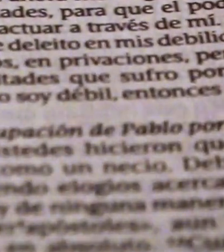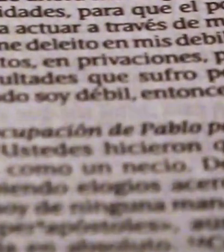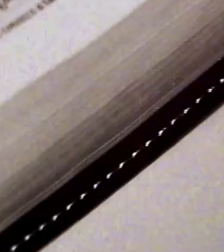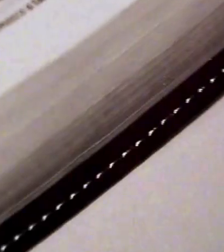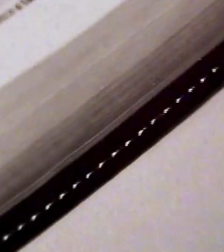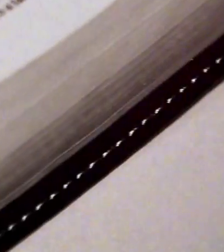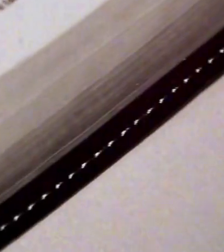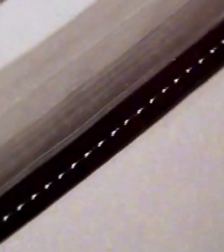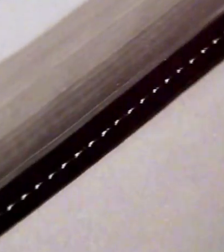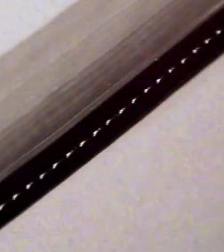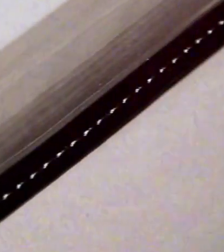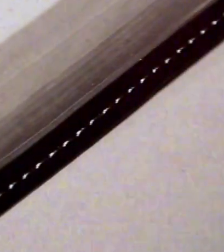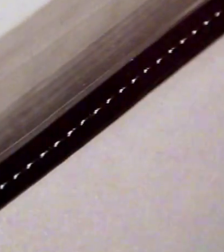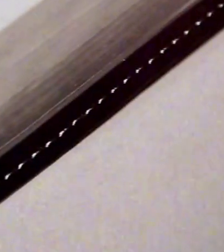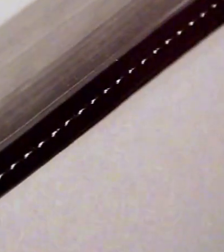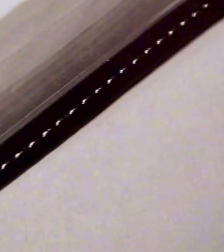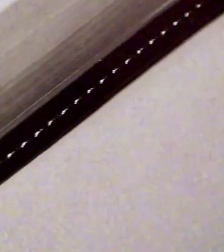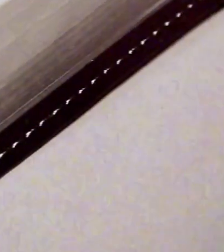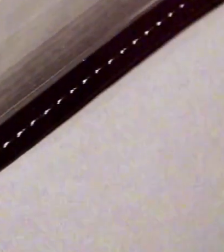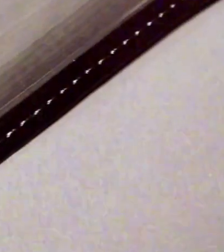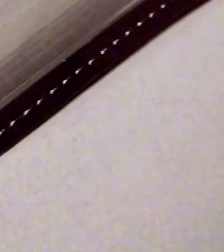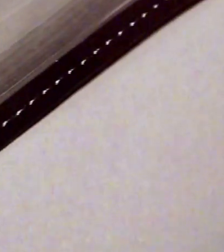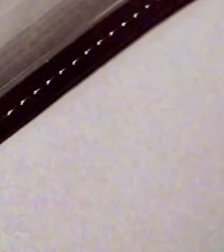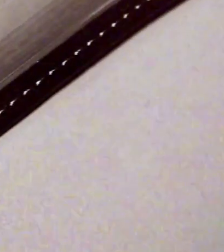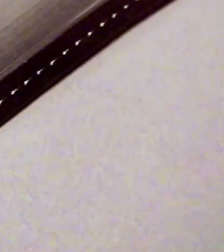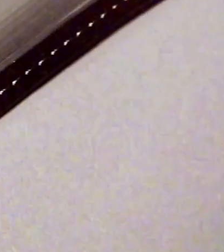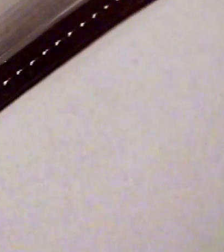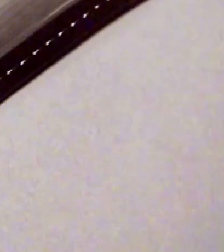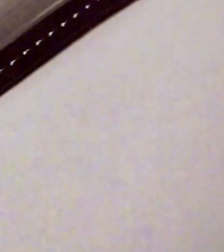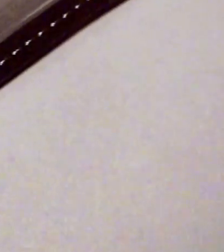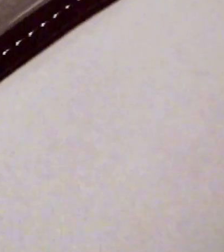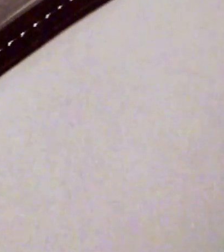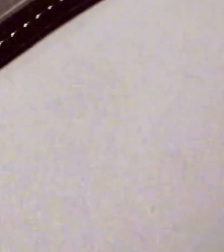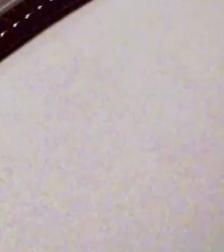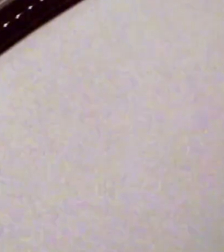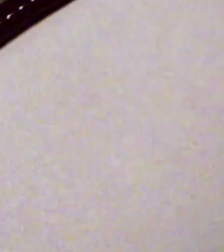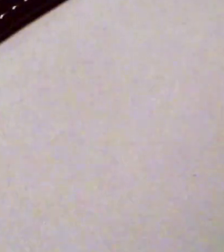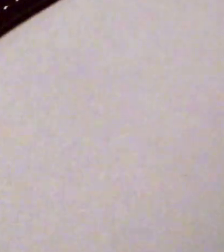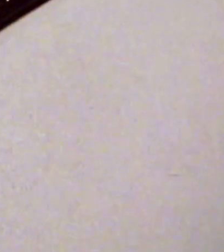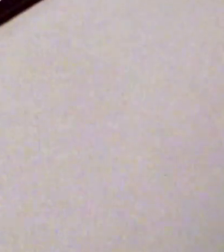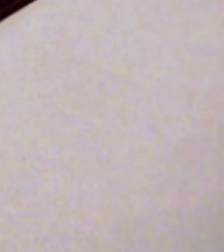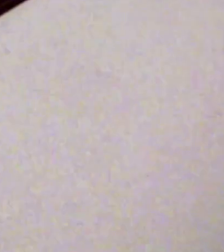Dios de amor, mi primer lugar.